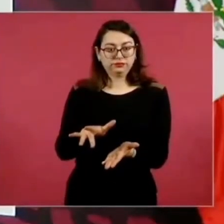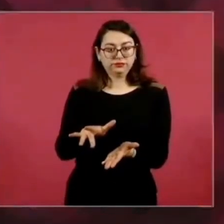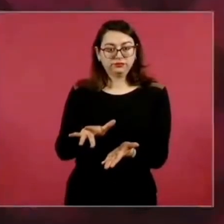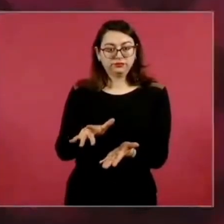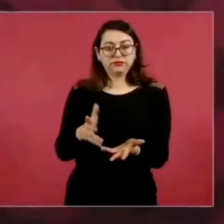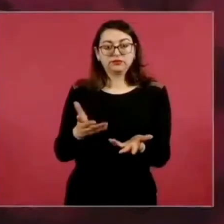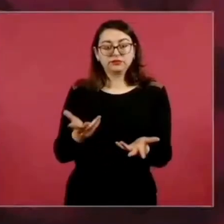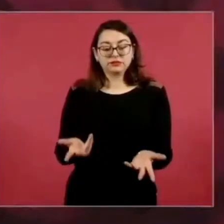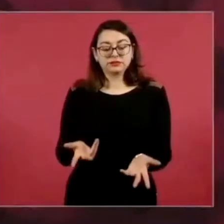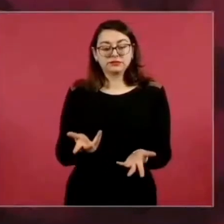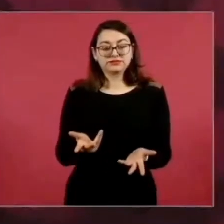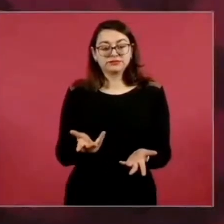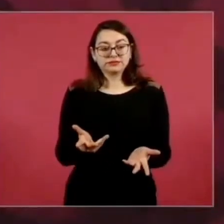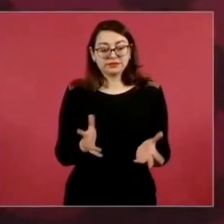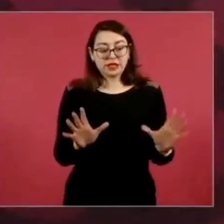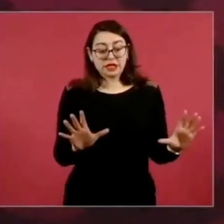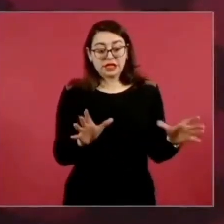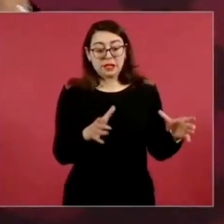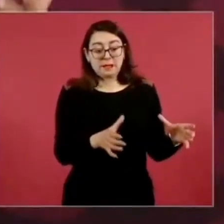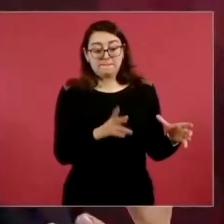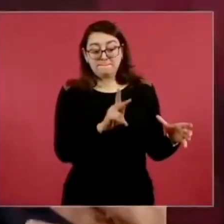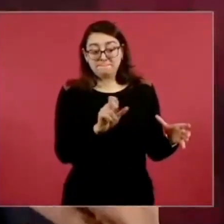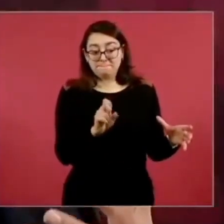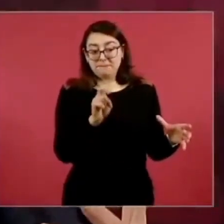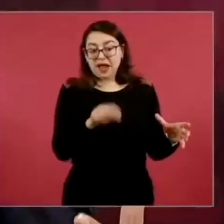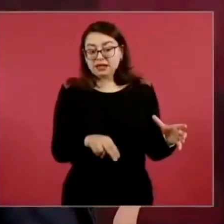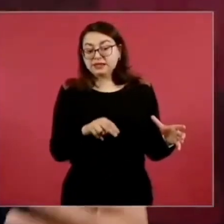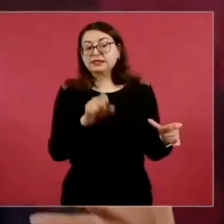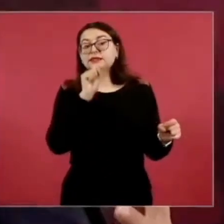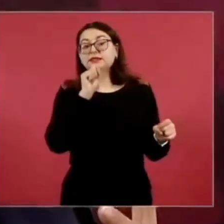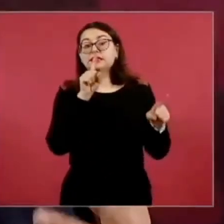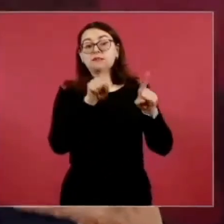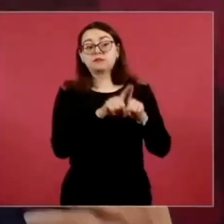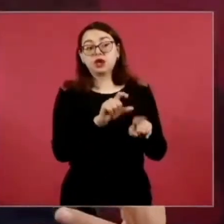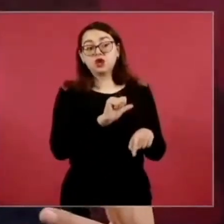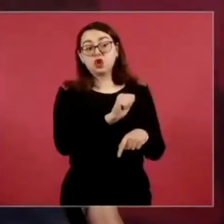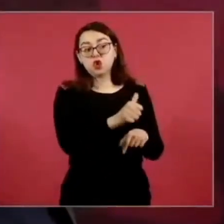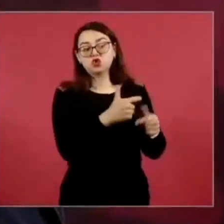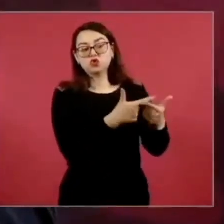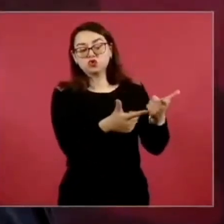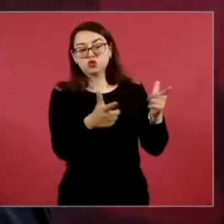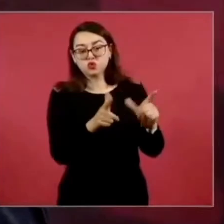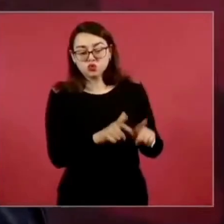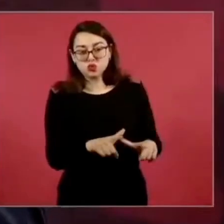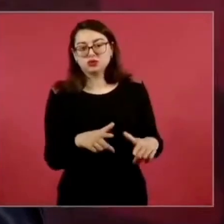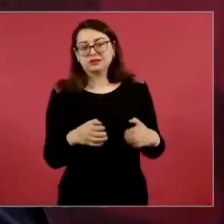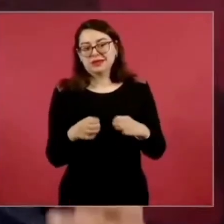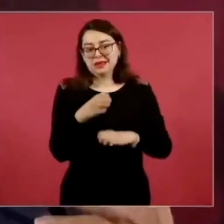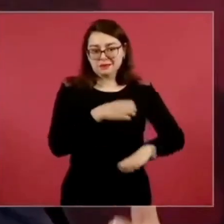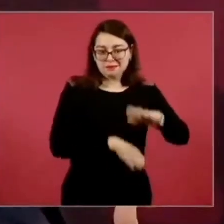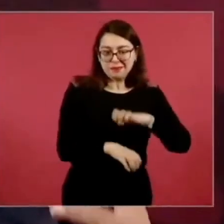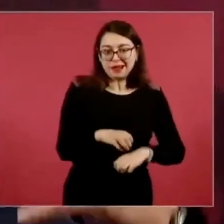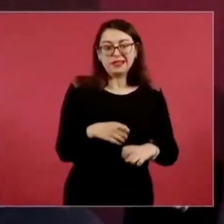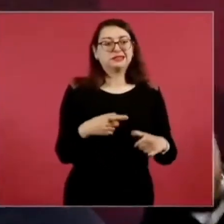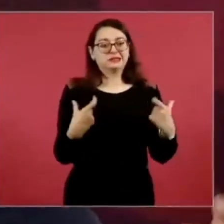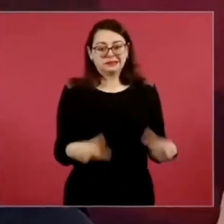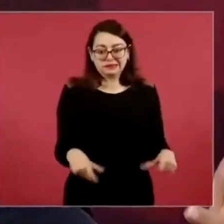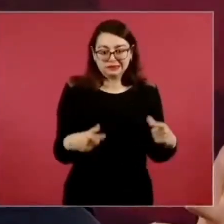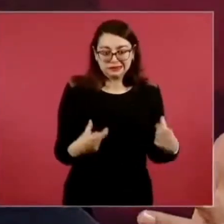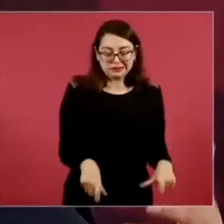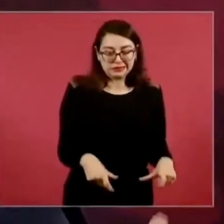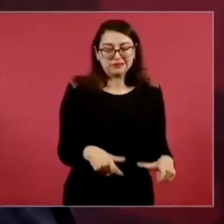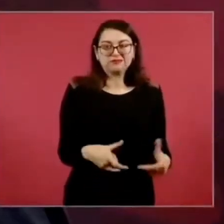es el PAN, estamos hablando de los grupos de poder económico en contra